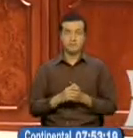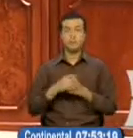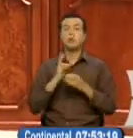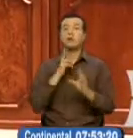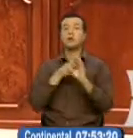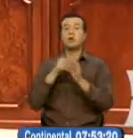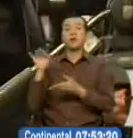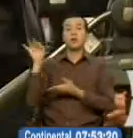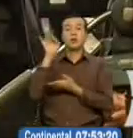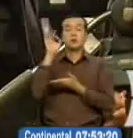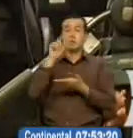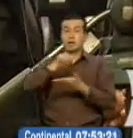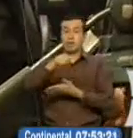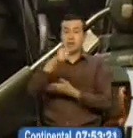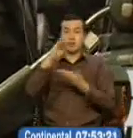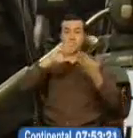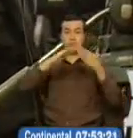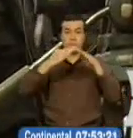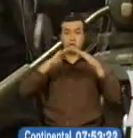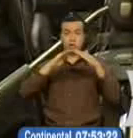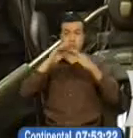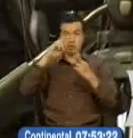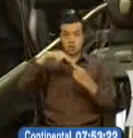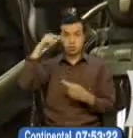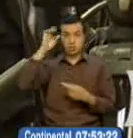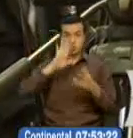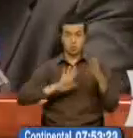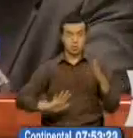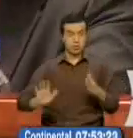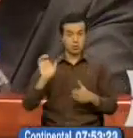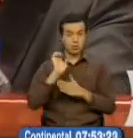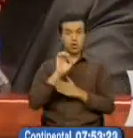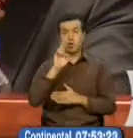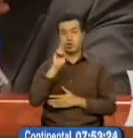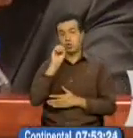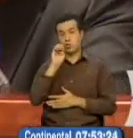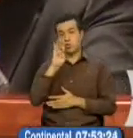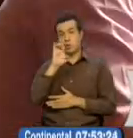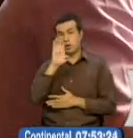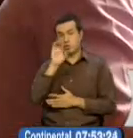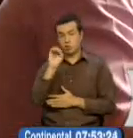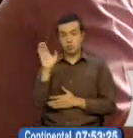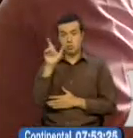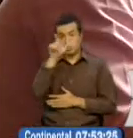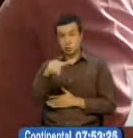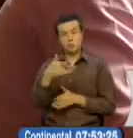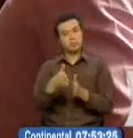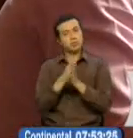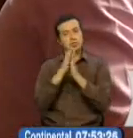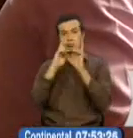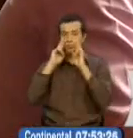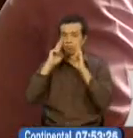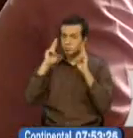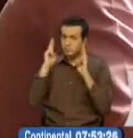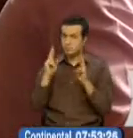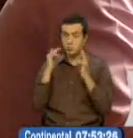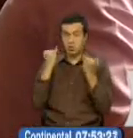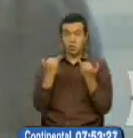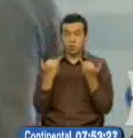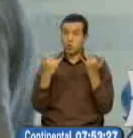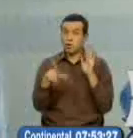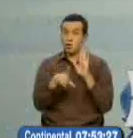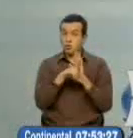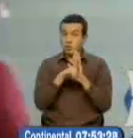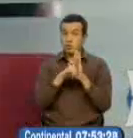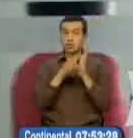el representante de los canales comunitarios y regionales del Ecuador, Roberto Manciati, quien pidió el reconocimiento en actual